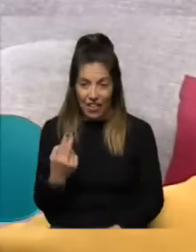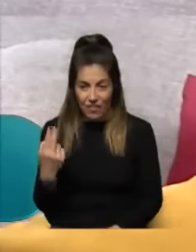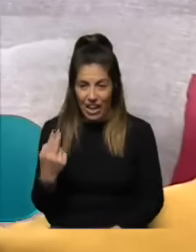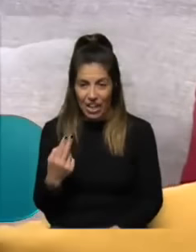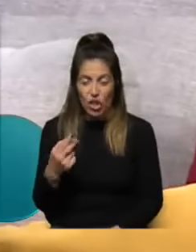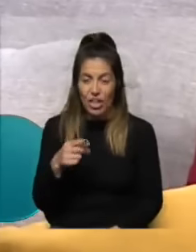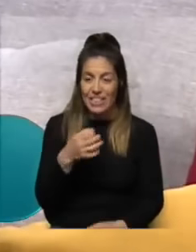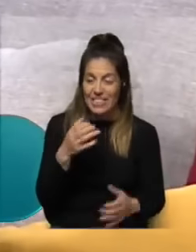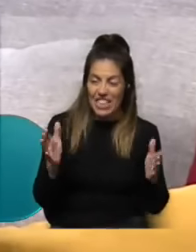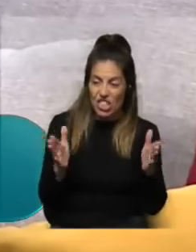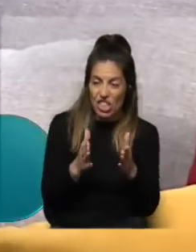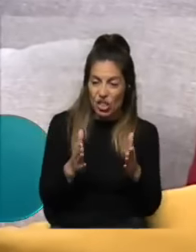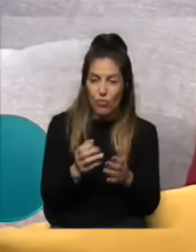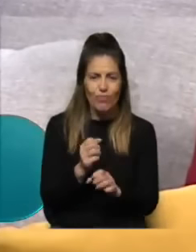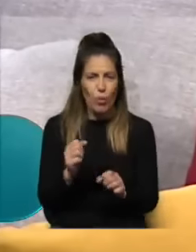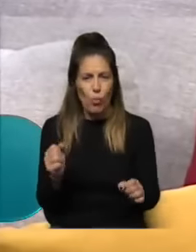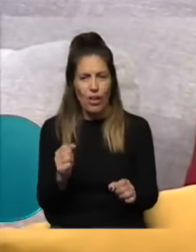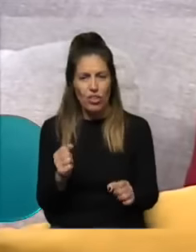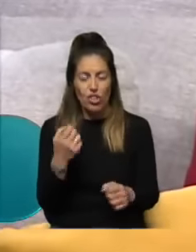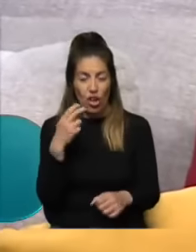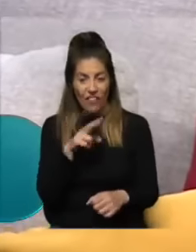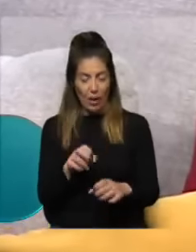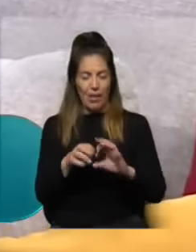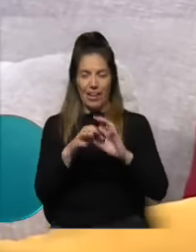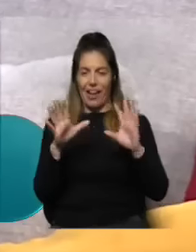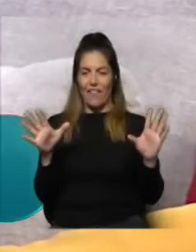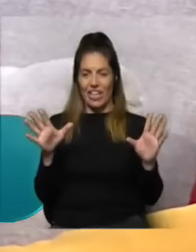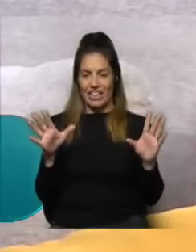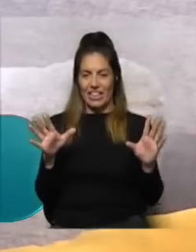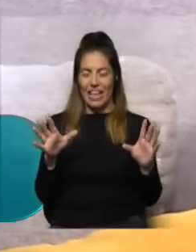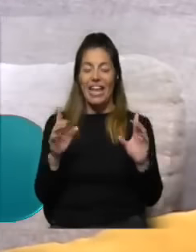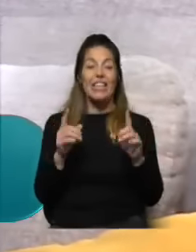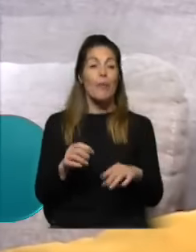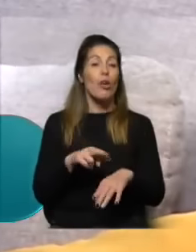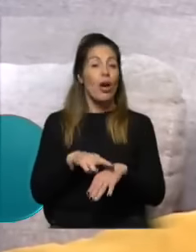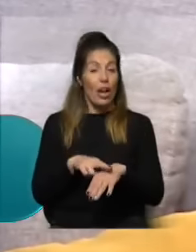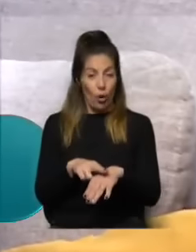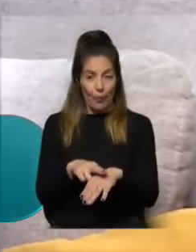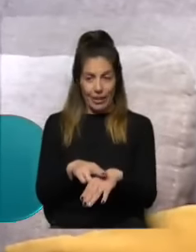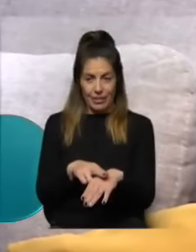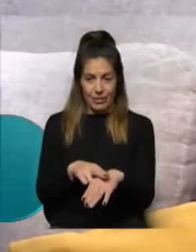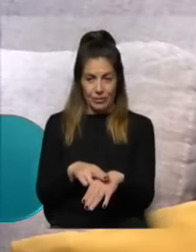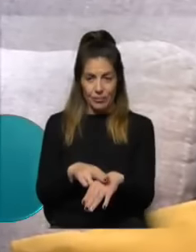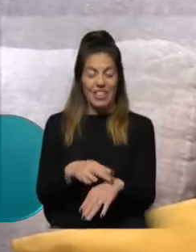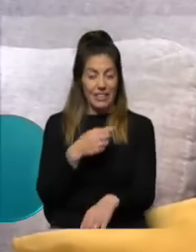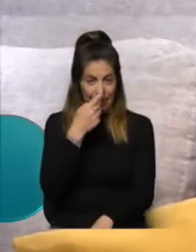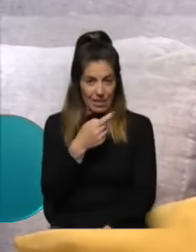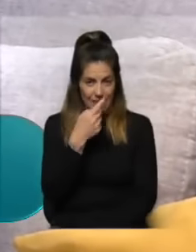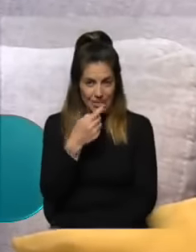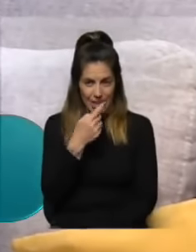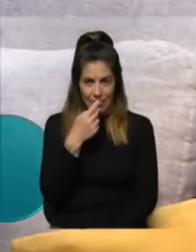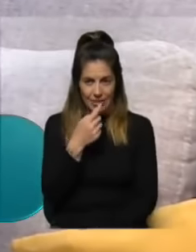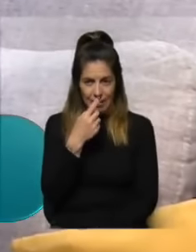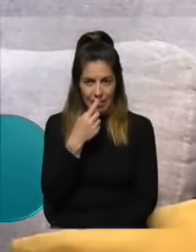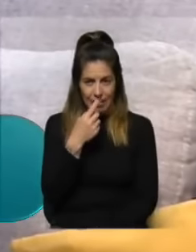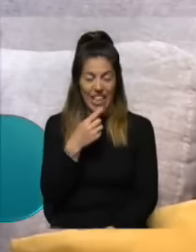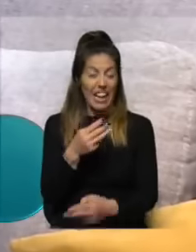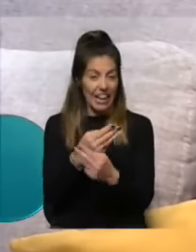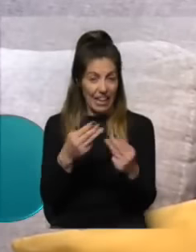chico, yo no puedo estar buscando en un espejo, tengo que verme claramente. Y hay un consejo interesante,